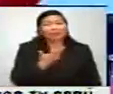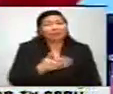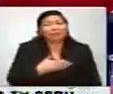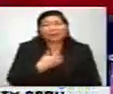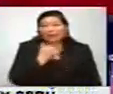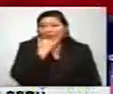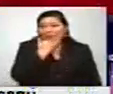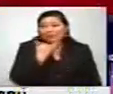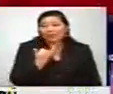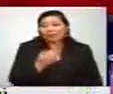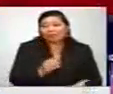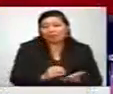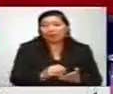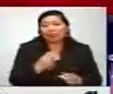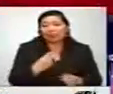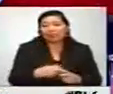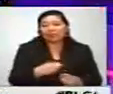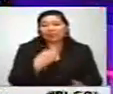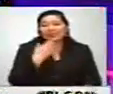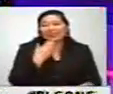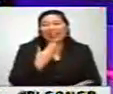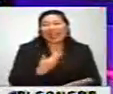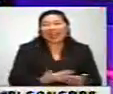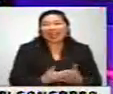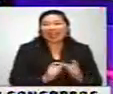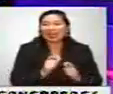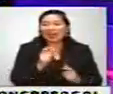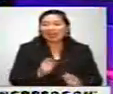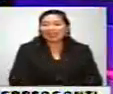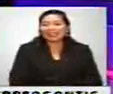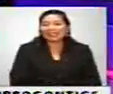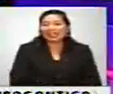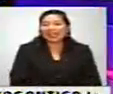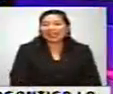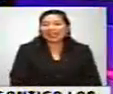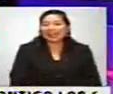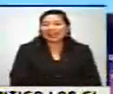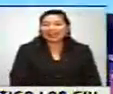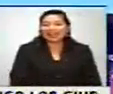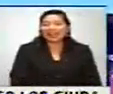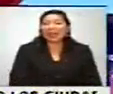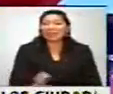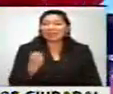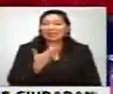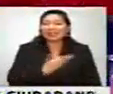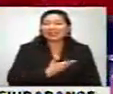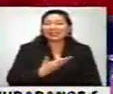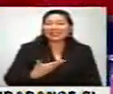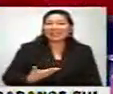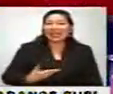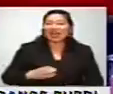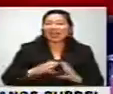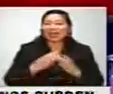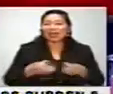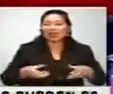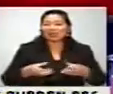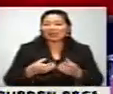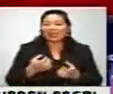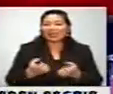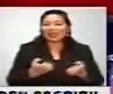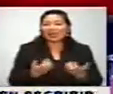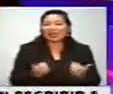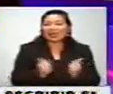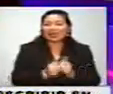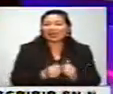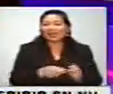podido equivocarnos de esta manera tan grave, ¿no? Así es. Muchísimas gracias a la congresista Mercedes Araoz, que es vicepresidenta y presidenta también de la Comisión de Economía, y